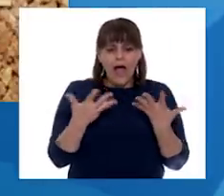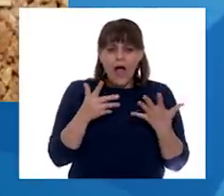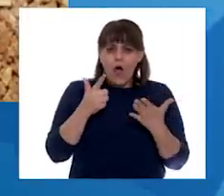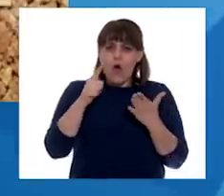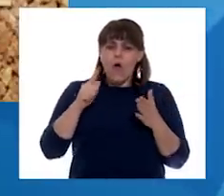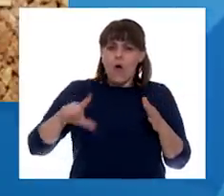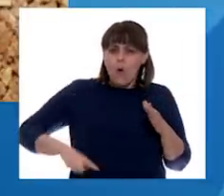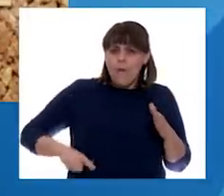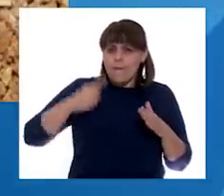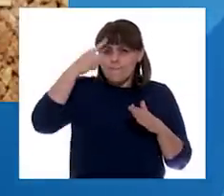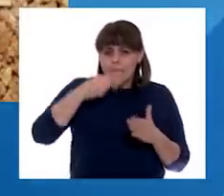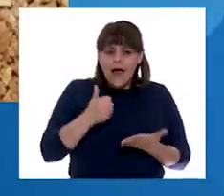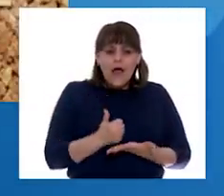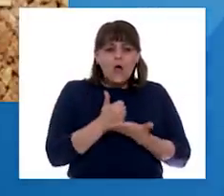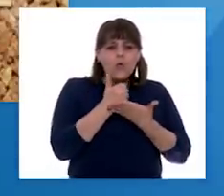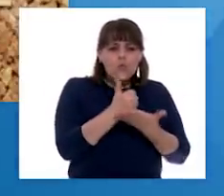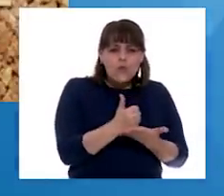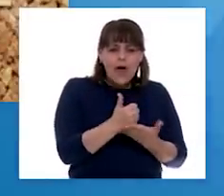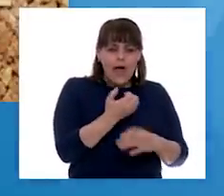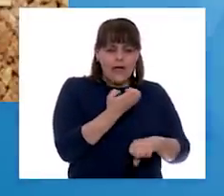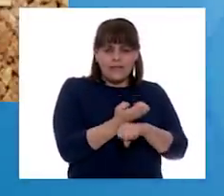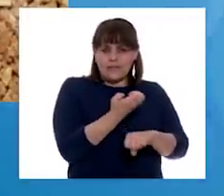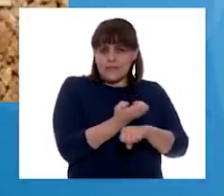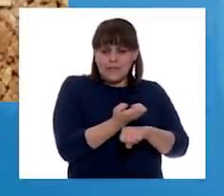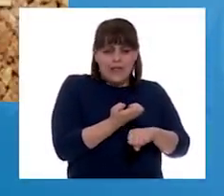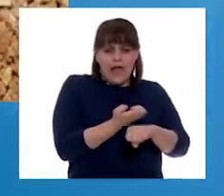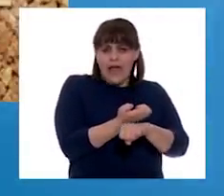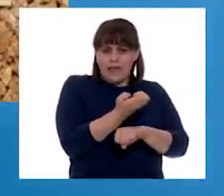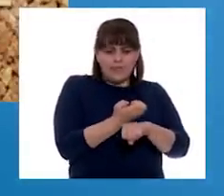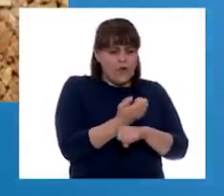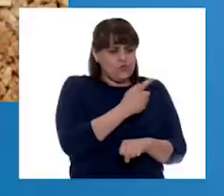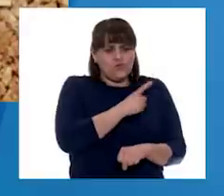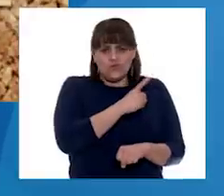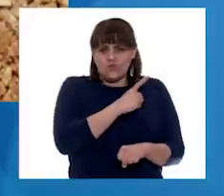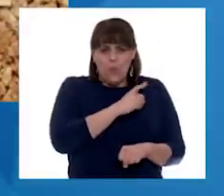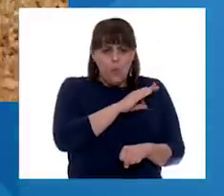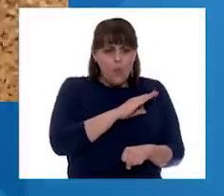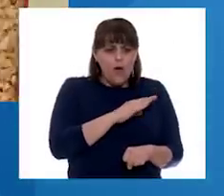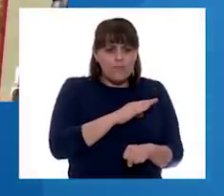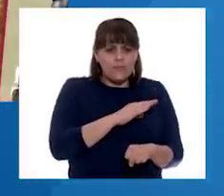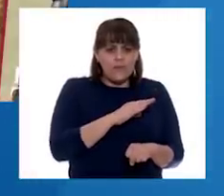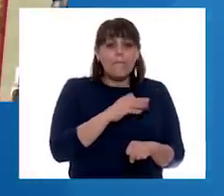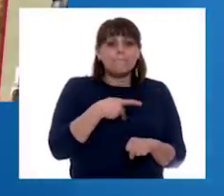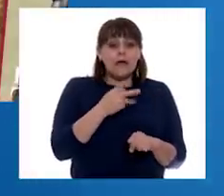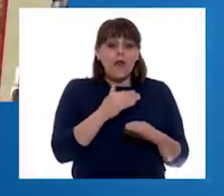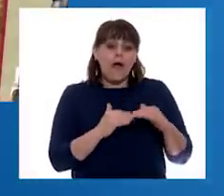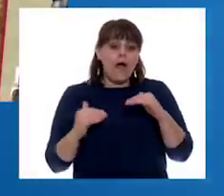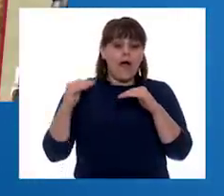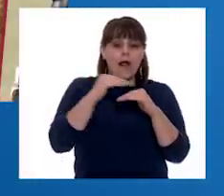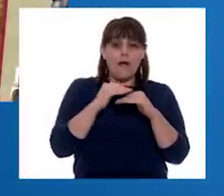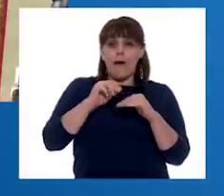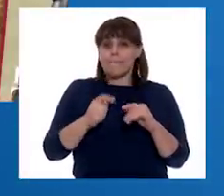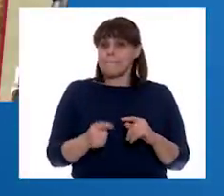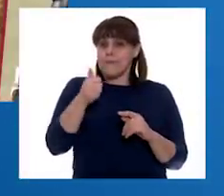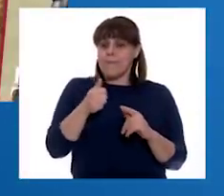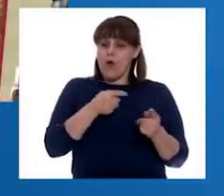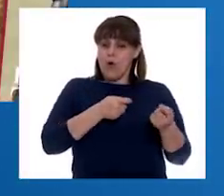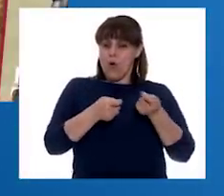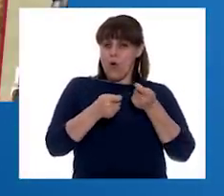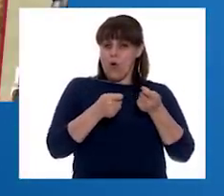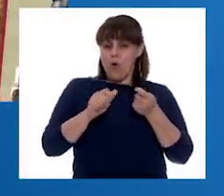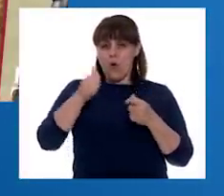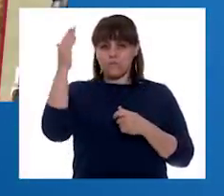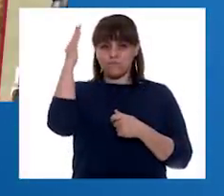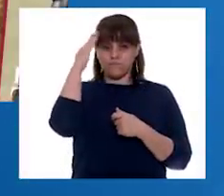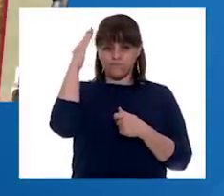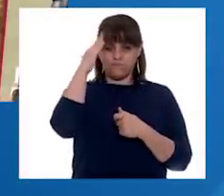la autonomía de los estados. Y su contraparte, estados gobernados por un poder central. Pero Lucas Salamán y Carlos María